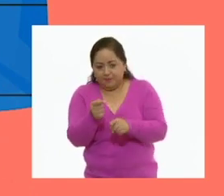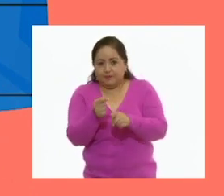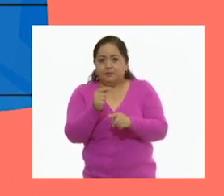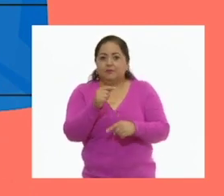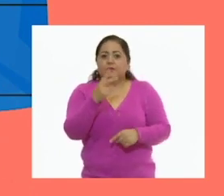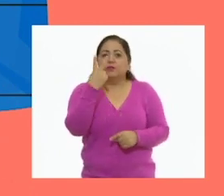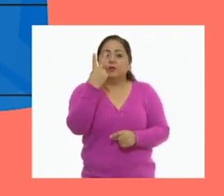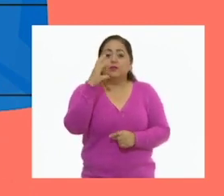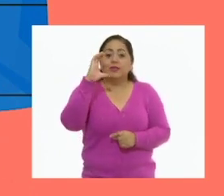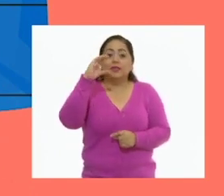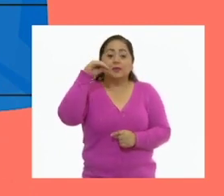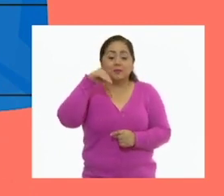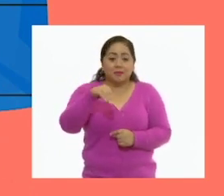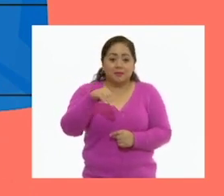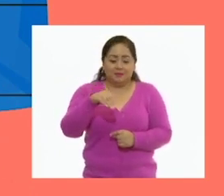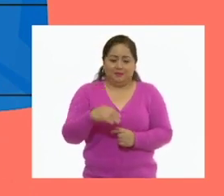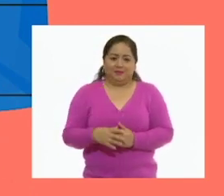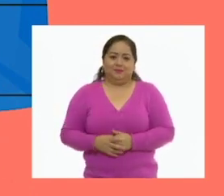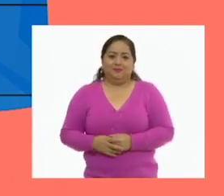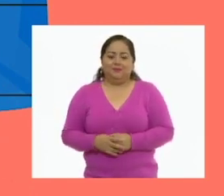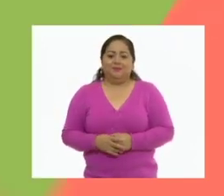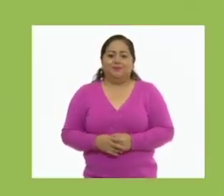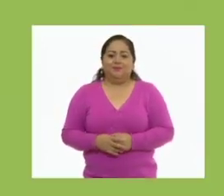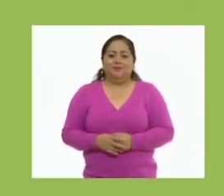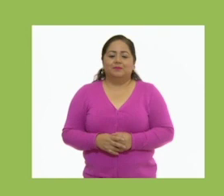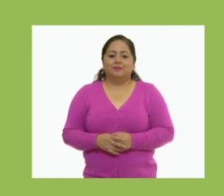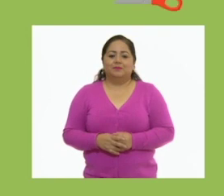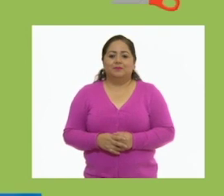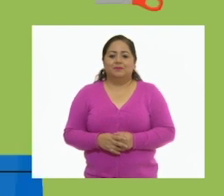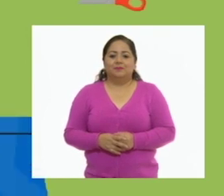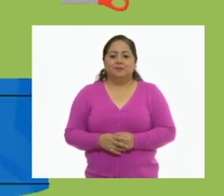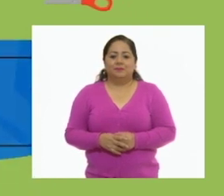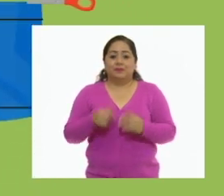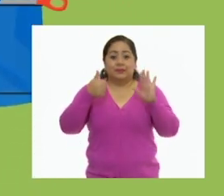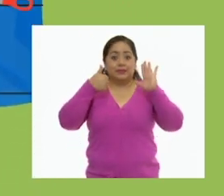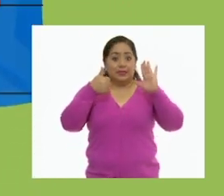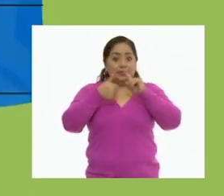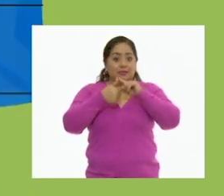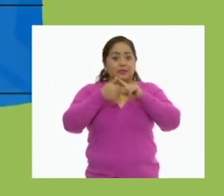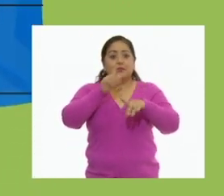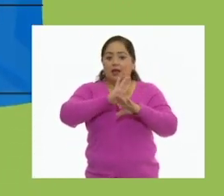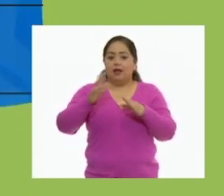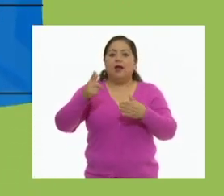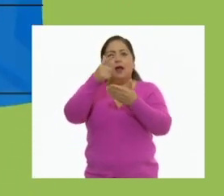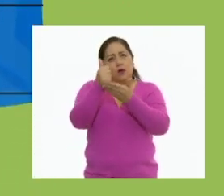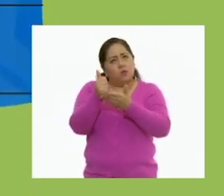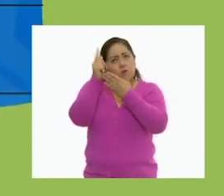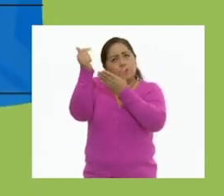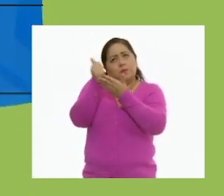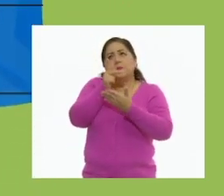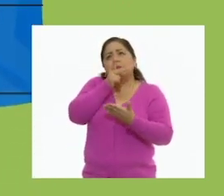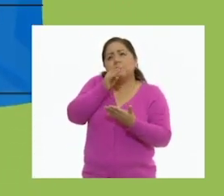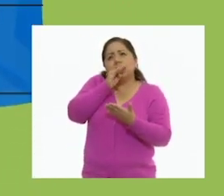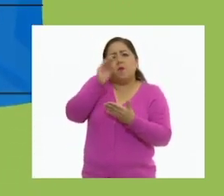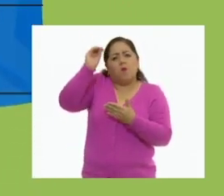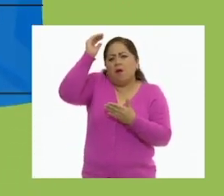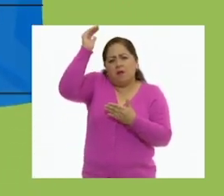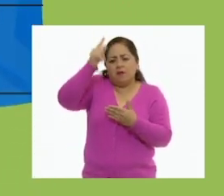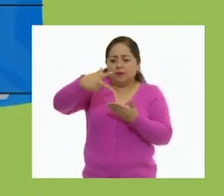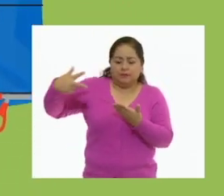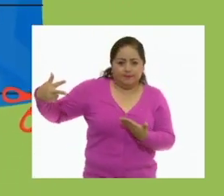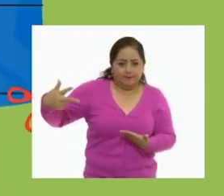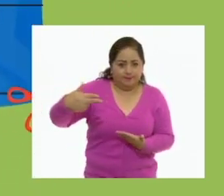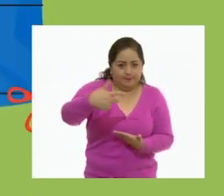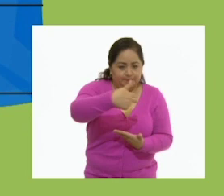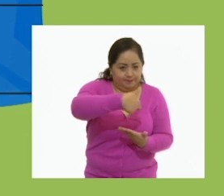2 centímetros de alto arriba y abajo. 6. Nuevamente pide ayuda a un adulto para recortar